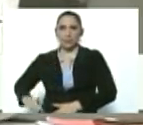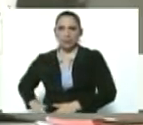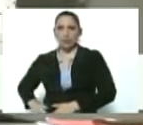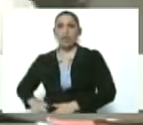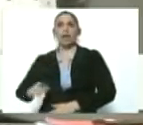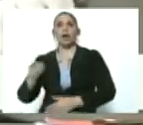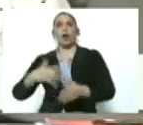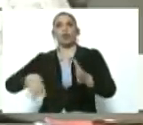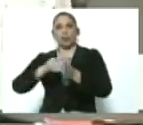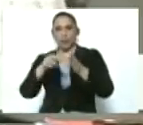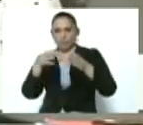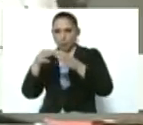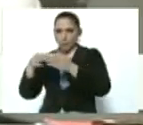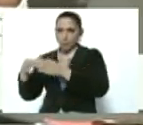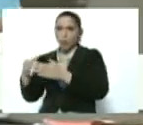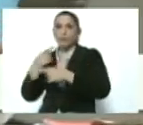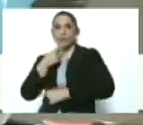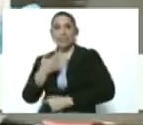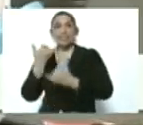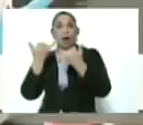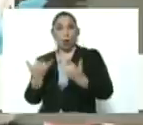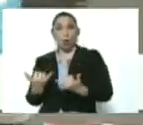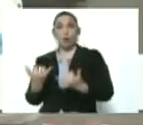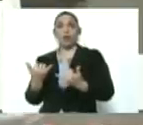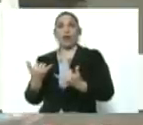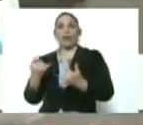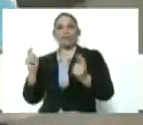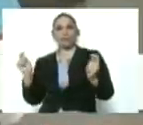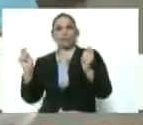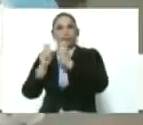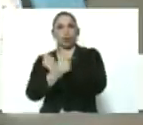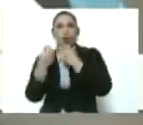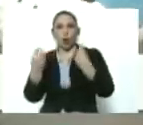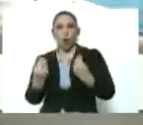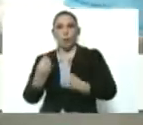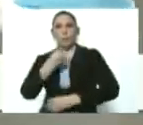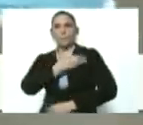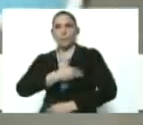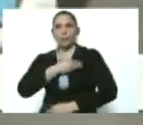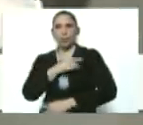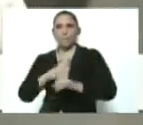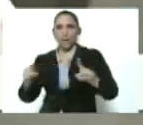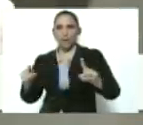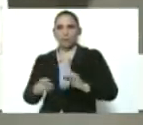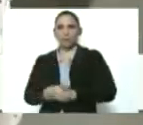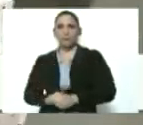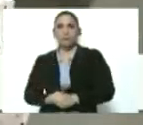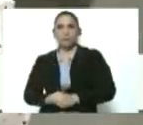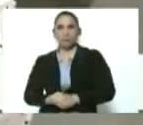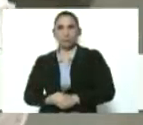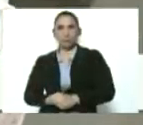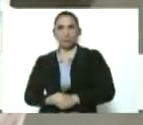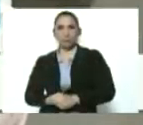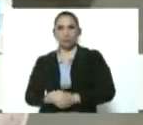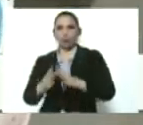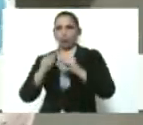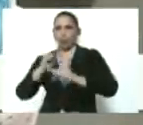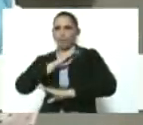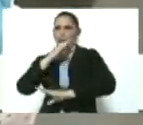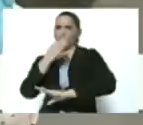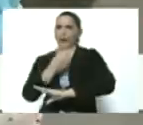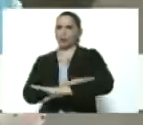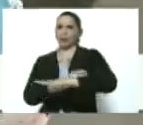organiza y dice ahora vamos a transformarnos o misión para agarrar toda la fuerza de la